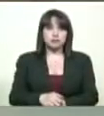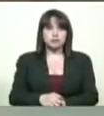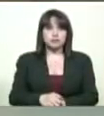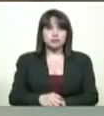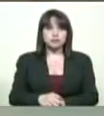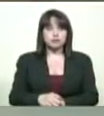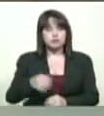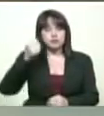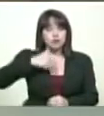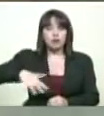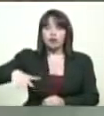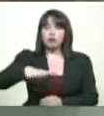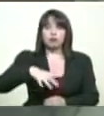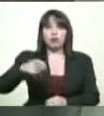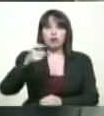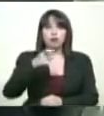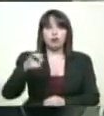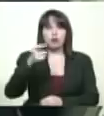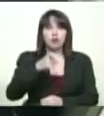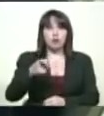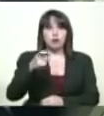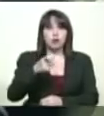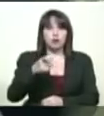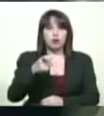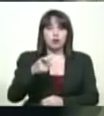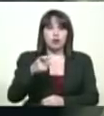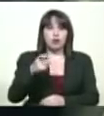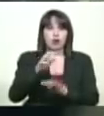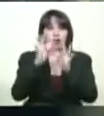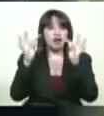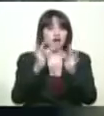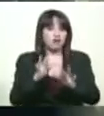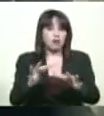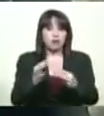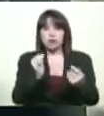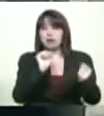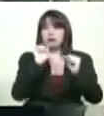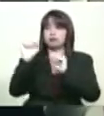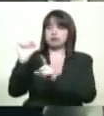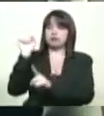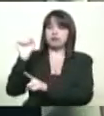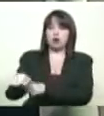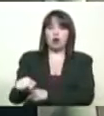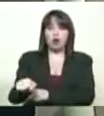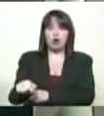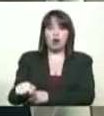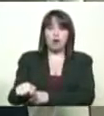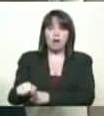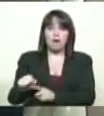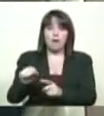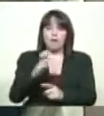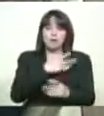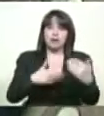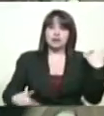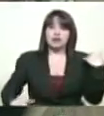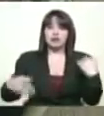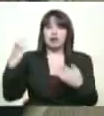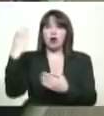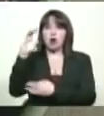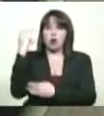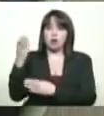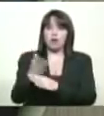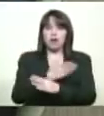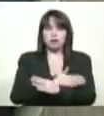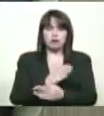buscó la forma para burlarte a ti juan manuel santos que has dirigido personalmente de manera criminal